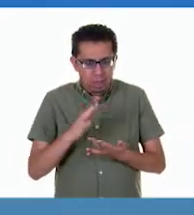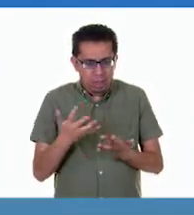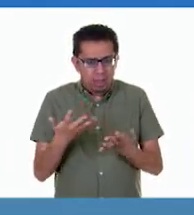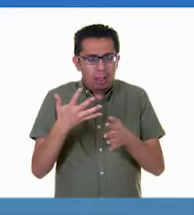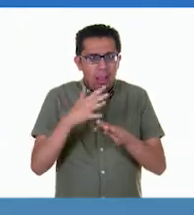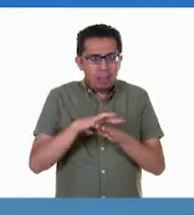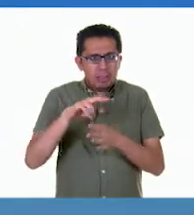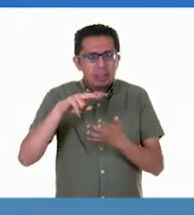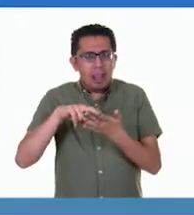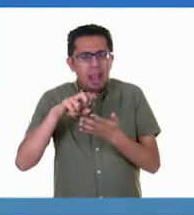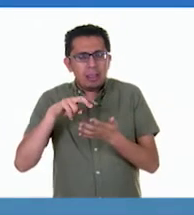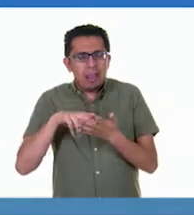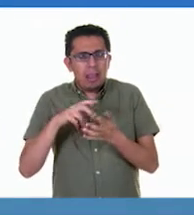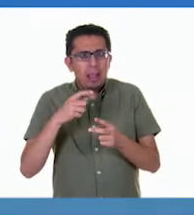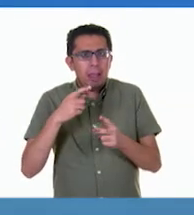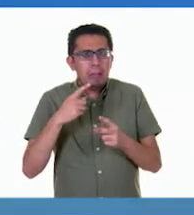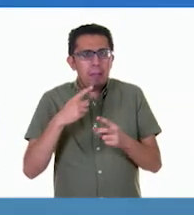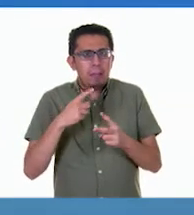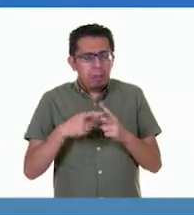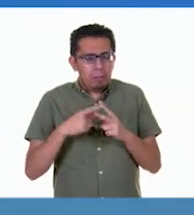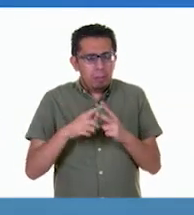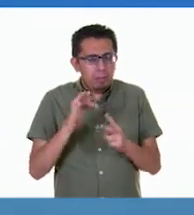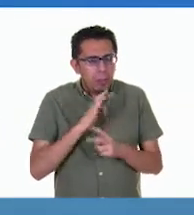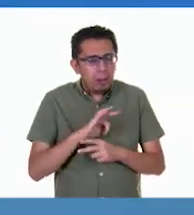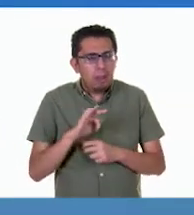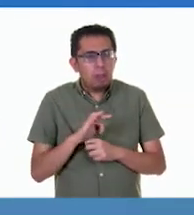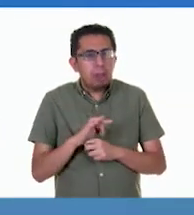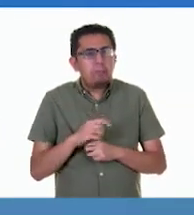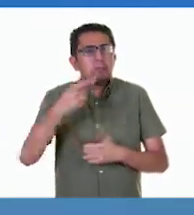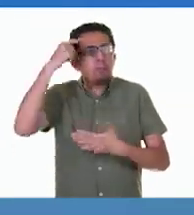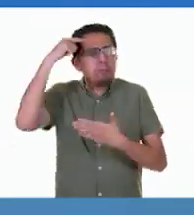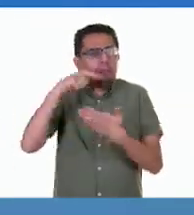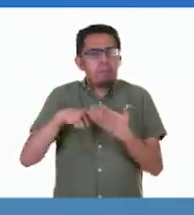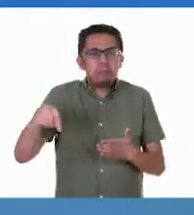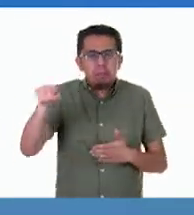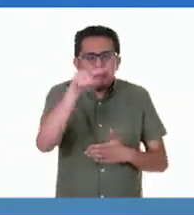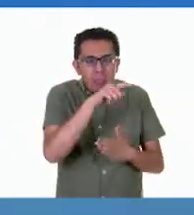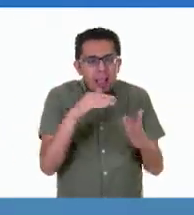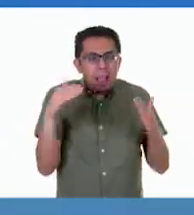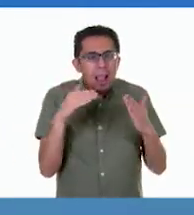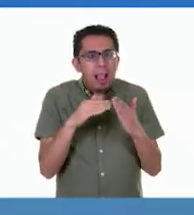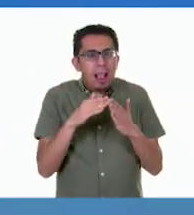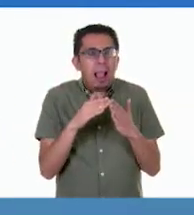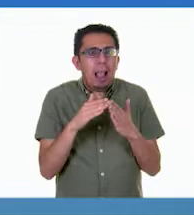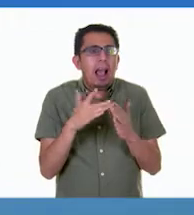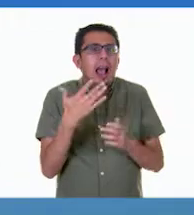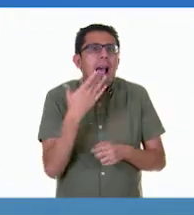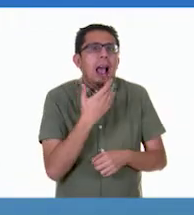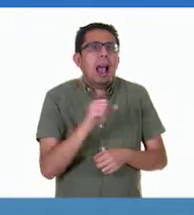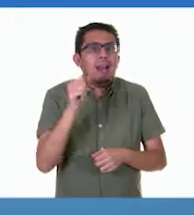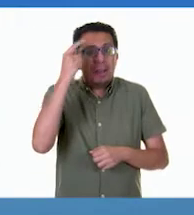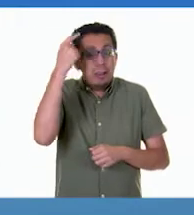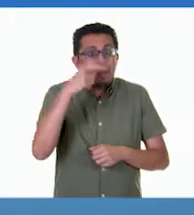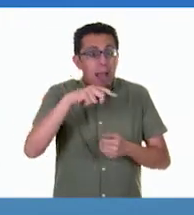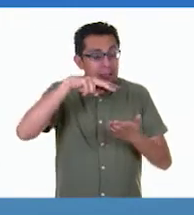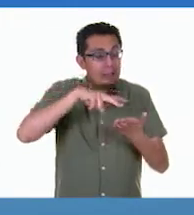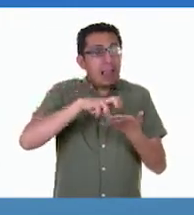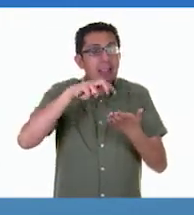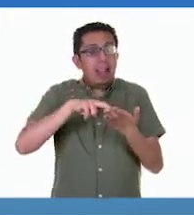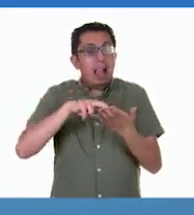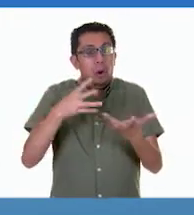¡Híjoles, profesor! Yo creo que allá en casita han de ser buenísimos para combinar los saltos y las